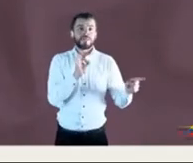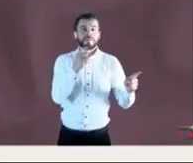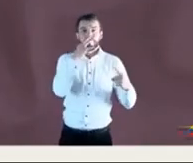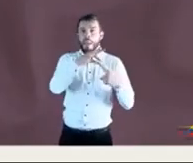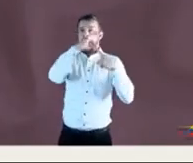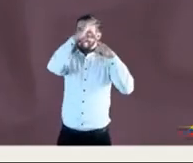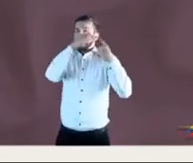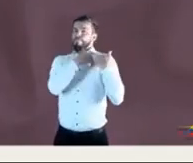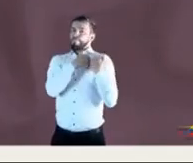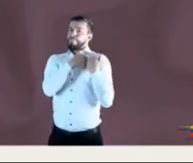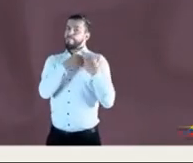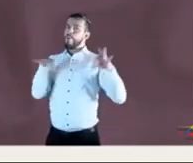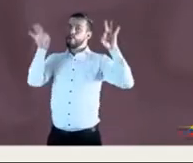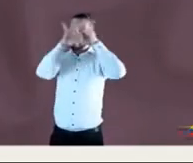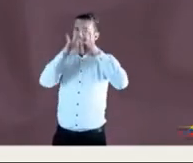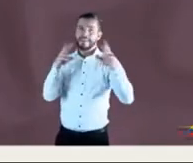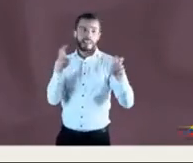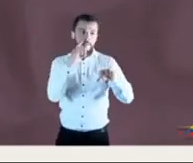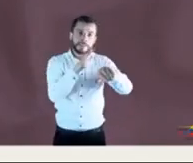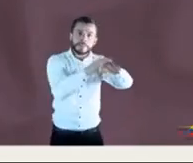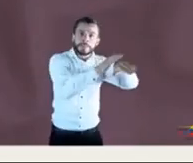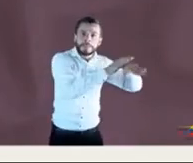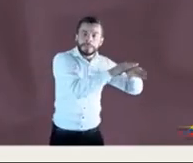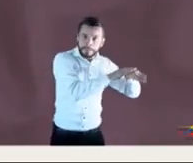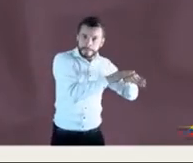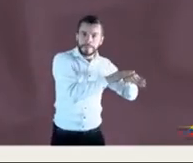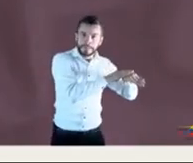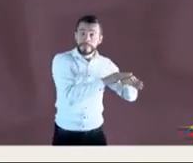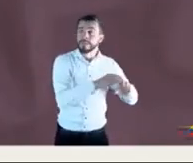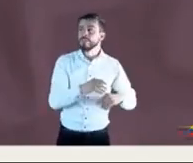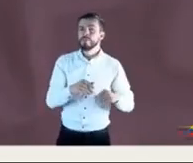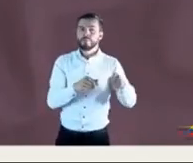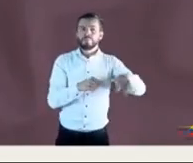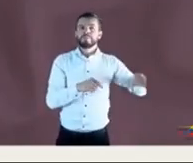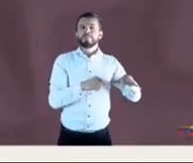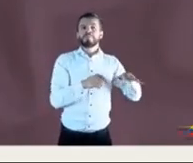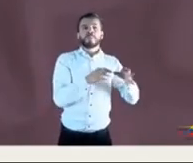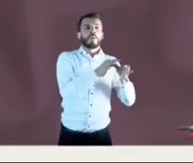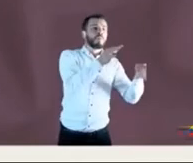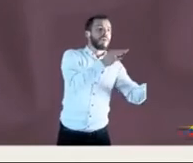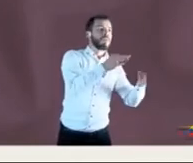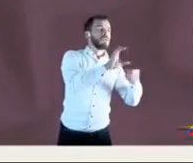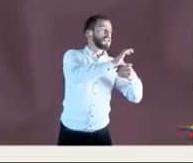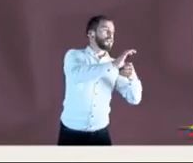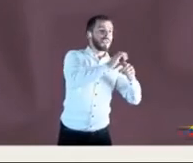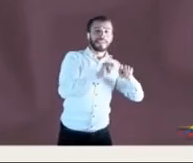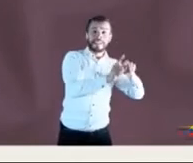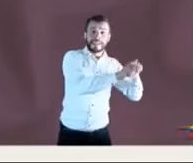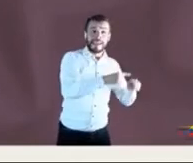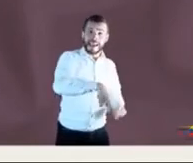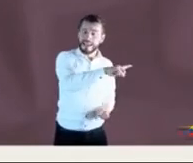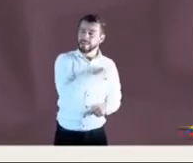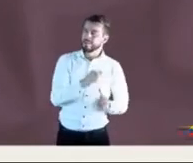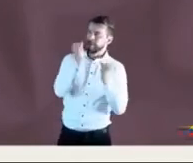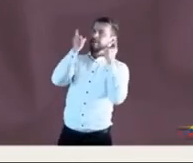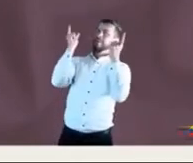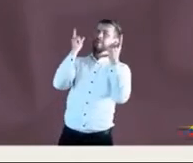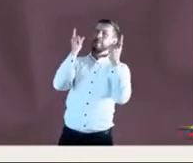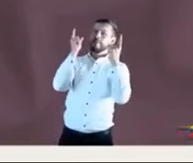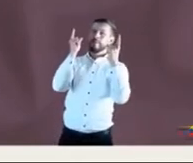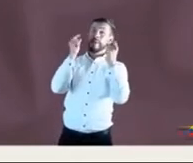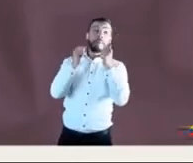estas situaciones, sobre la inseguridad que se está viviendo en los territorios. Ellos son la voz de las comunidades y los